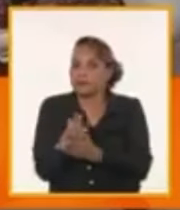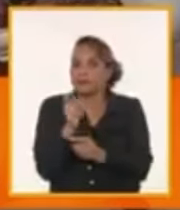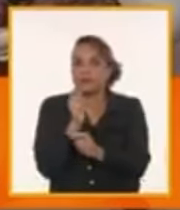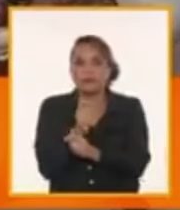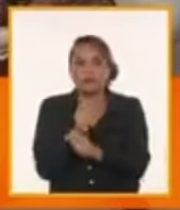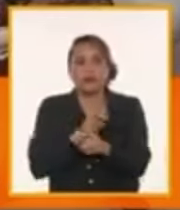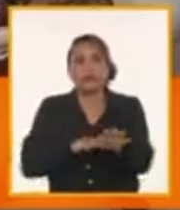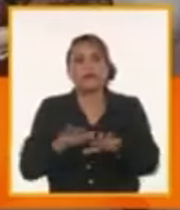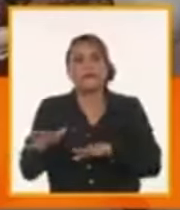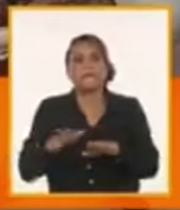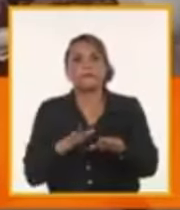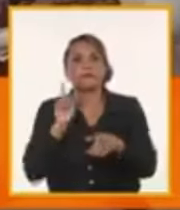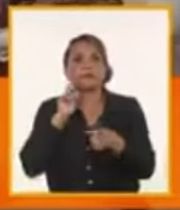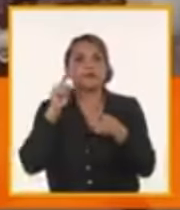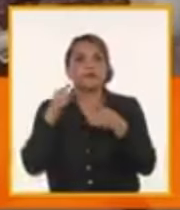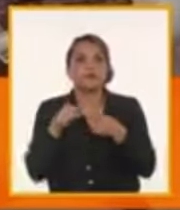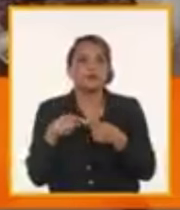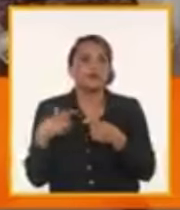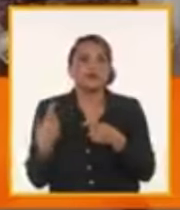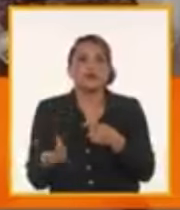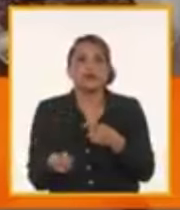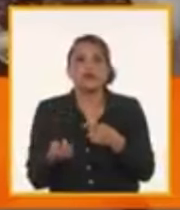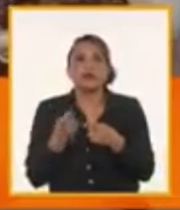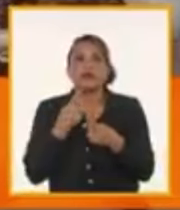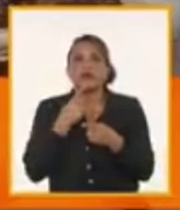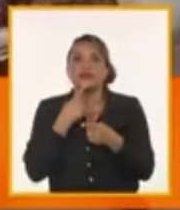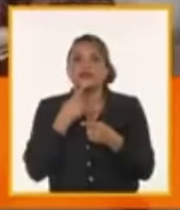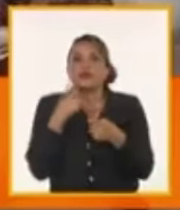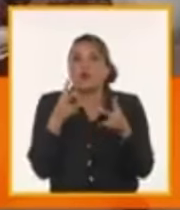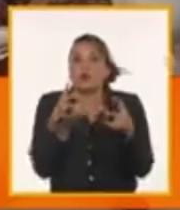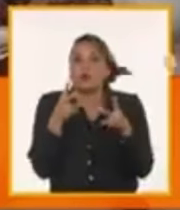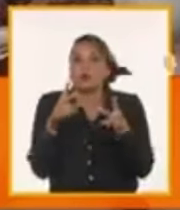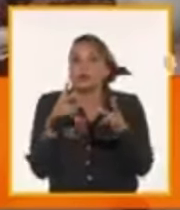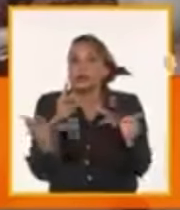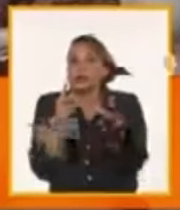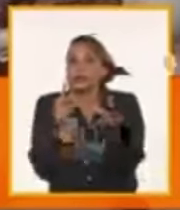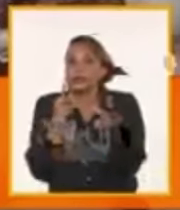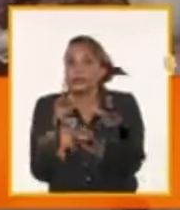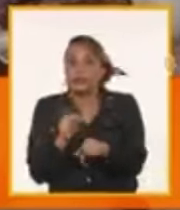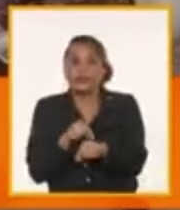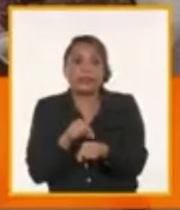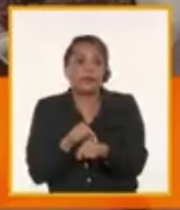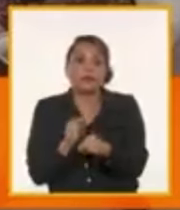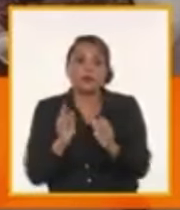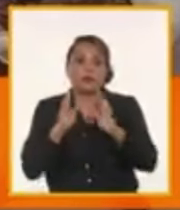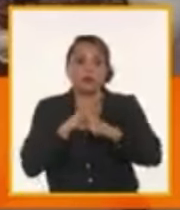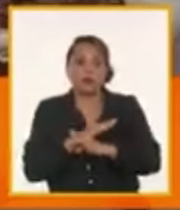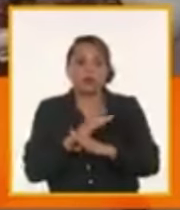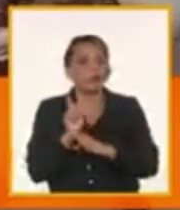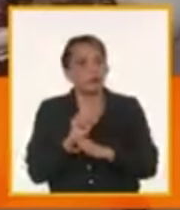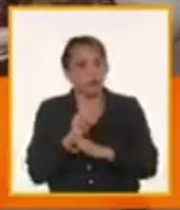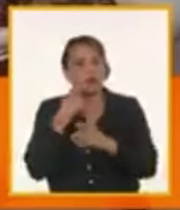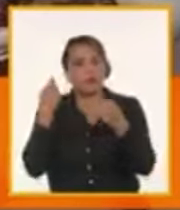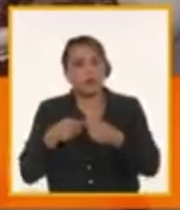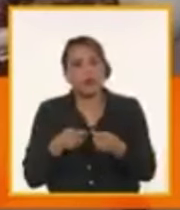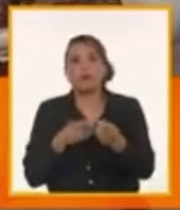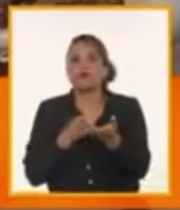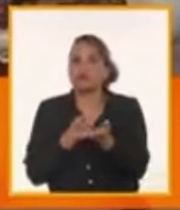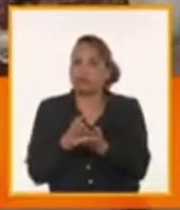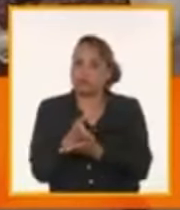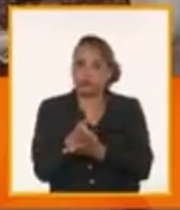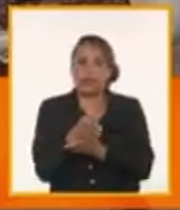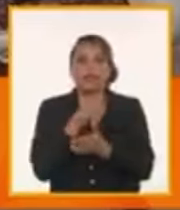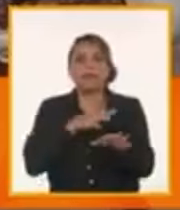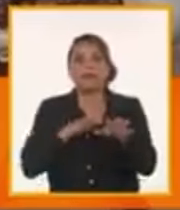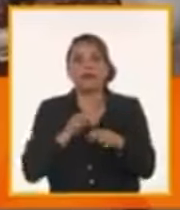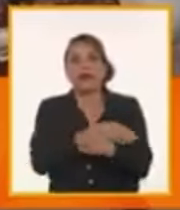sigan preparando en función de no apretar a cortar y decir que que no hay espacio que no hay tiempo y que acortamos los tiempos no hay la posibilidad esa de que